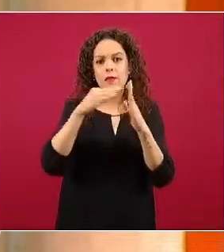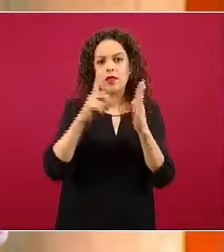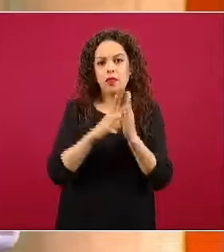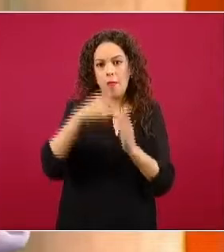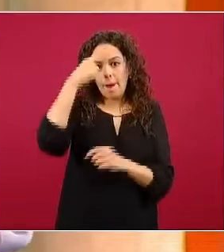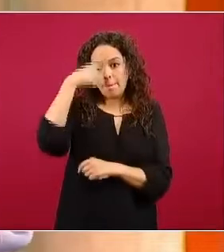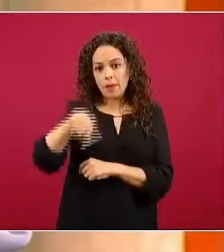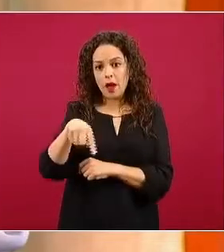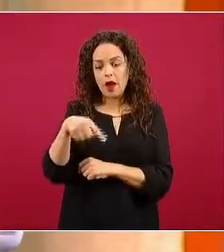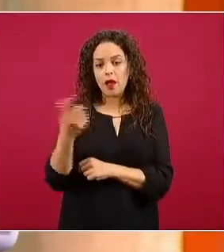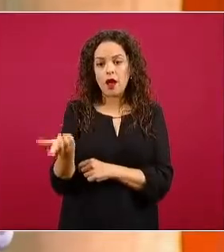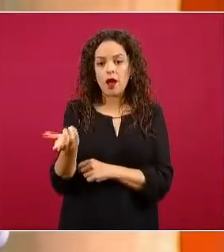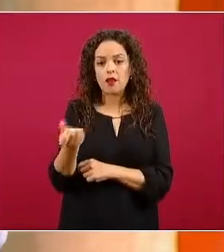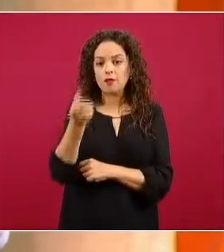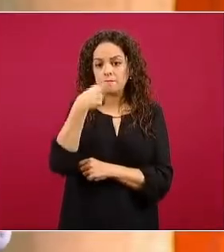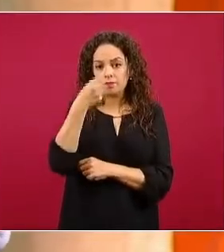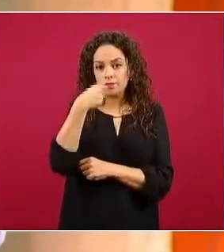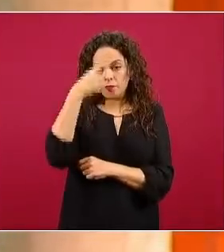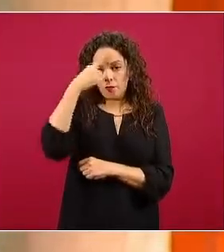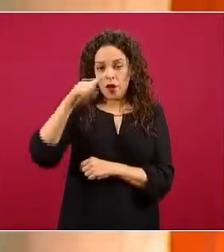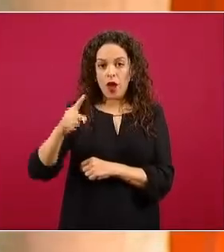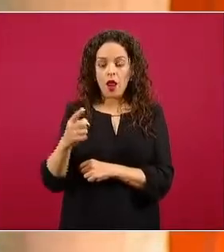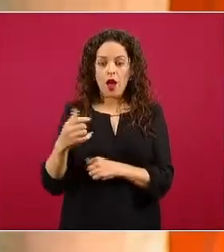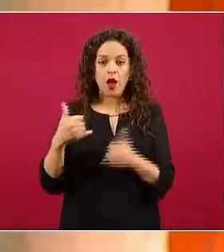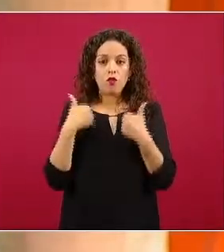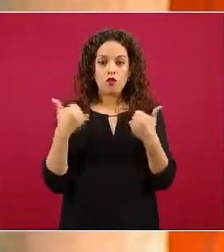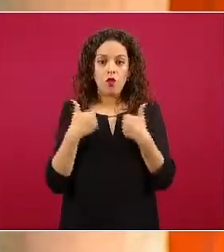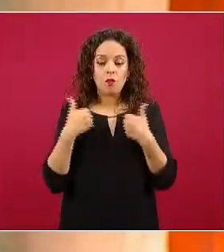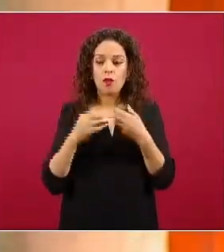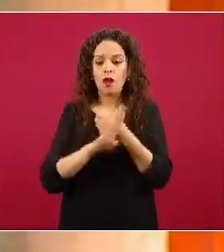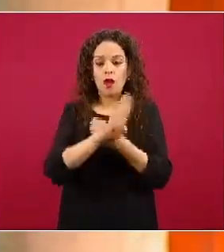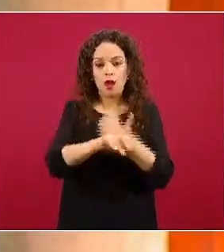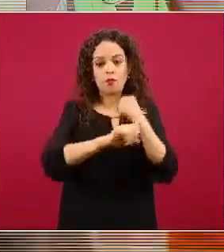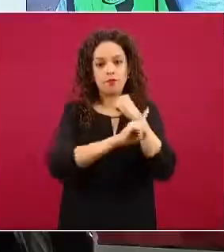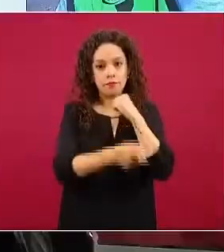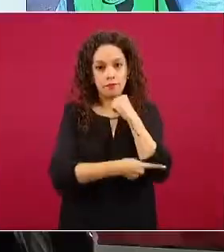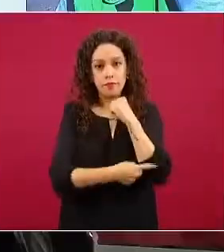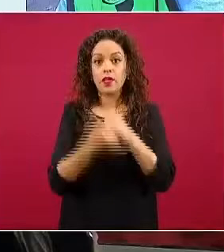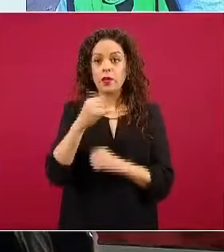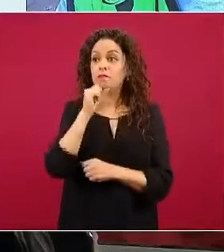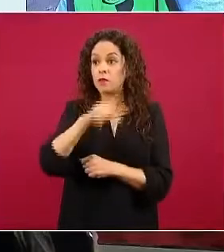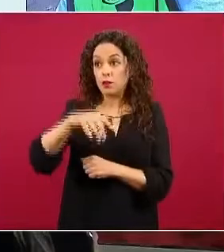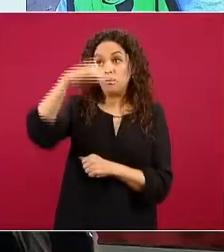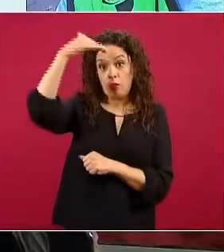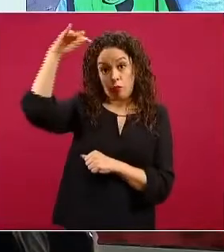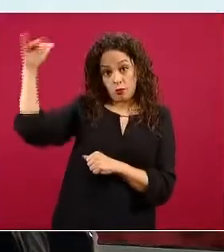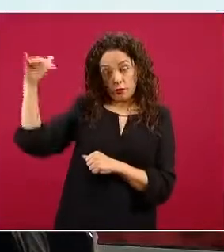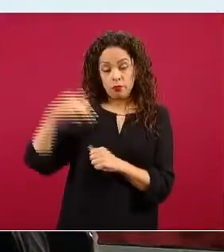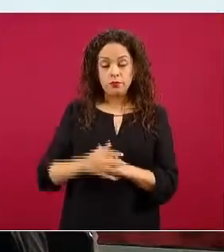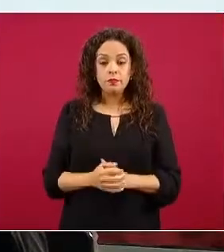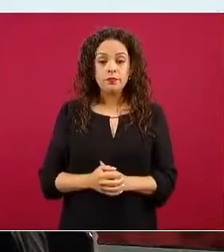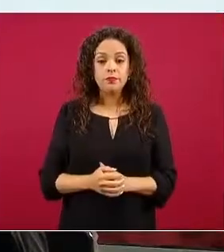anticoncepción a adolescentes y adultos.